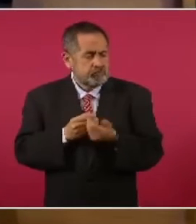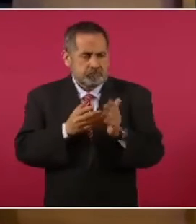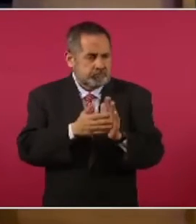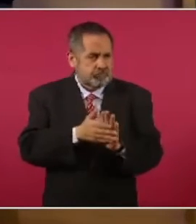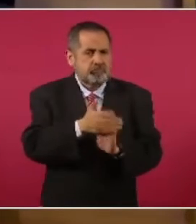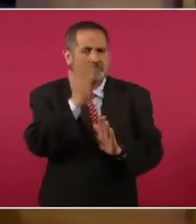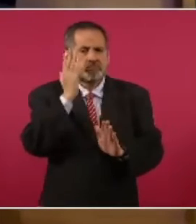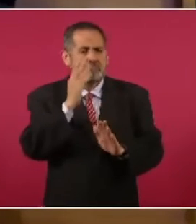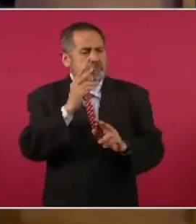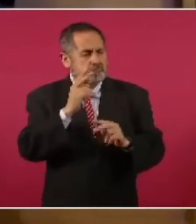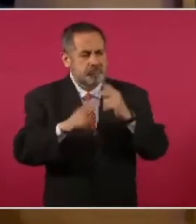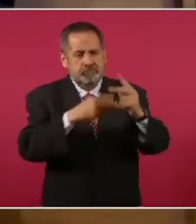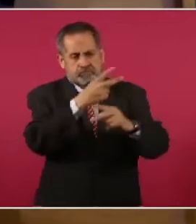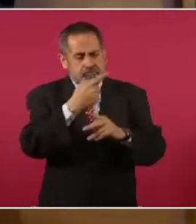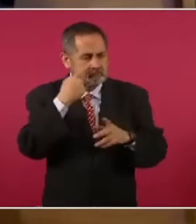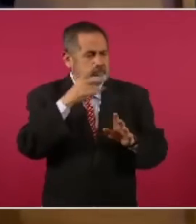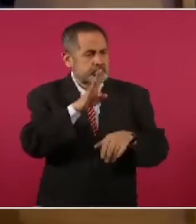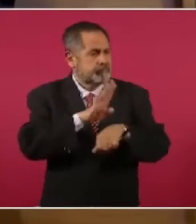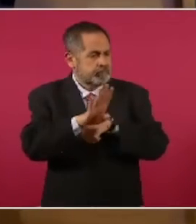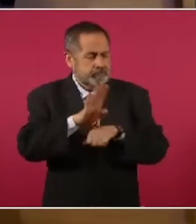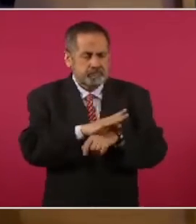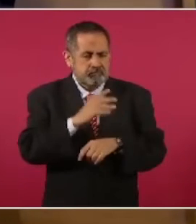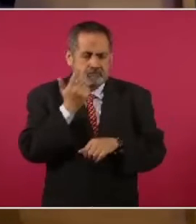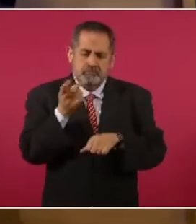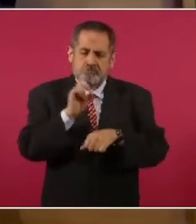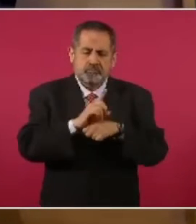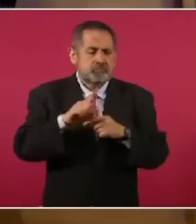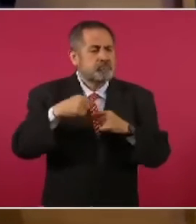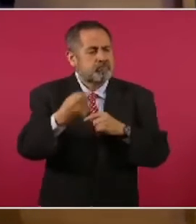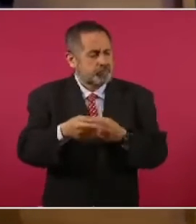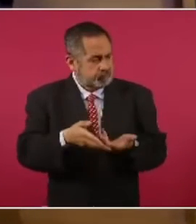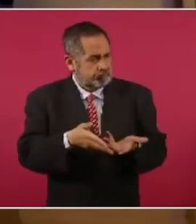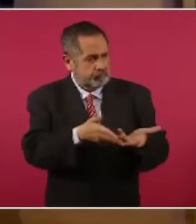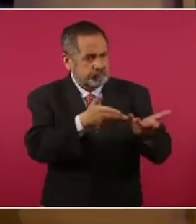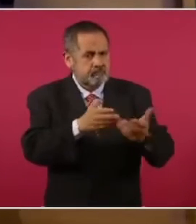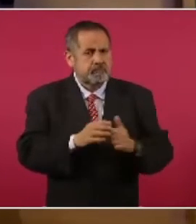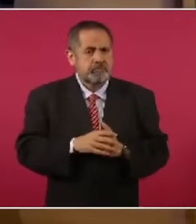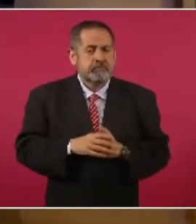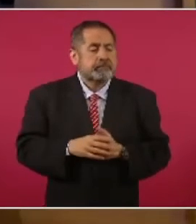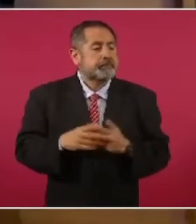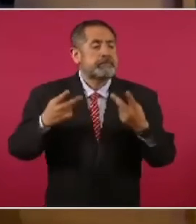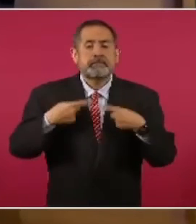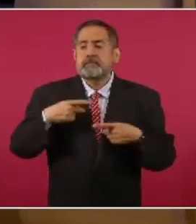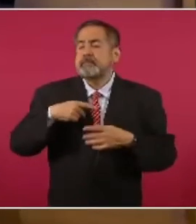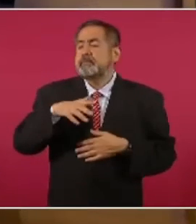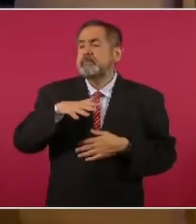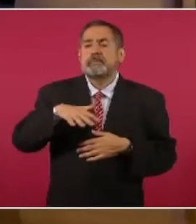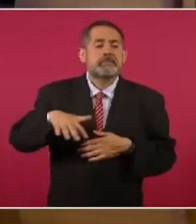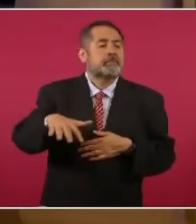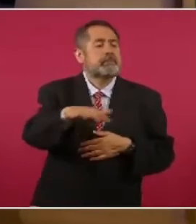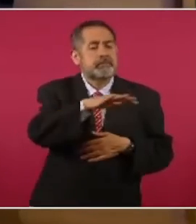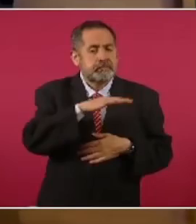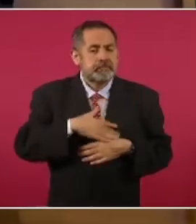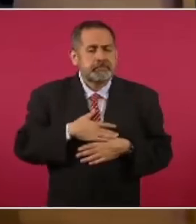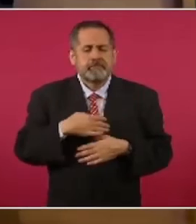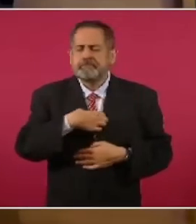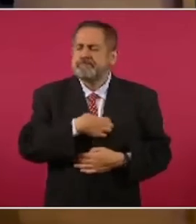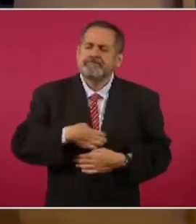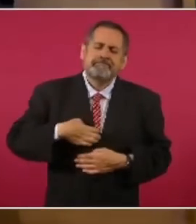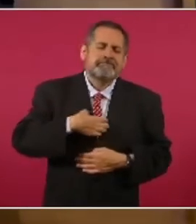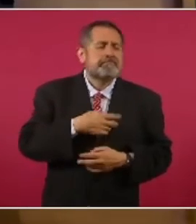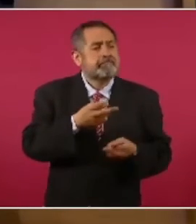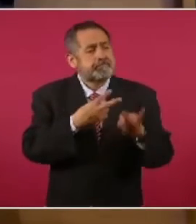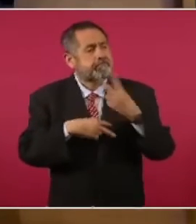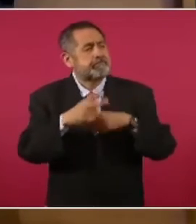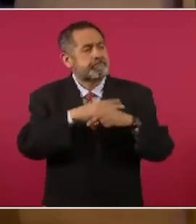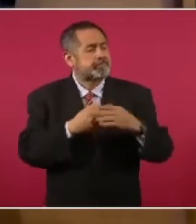y puedes regresar a Brasil al día siguiente. La gente va a estar muy contenta de